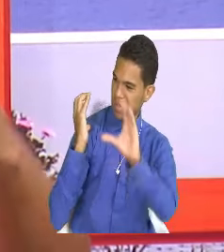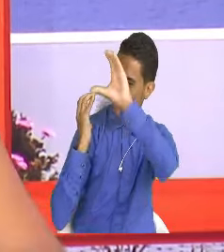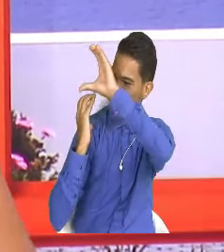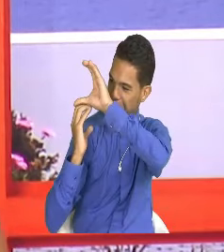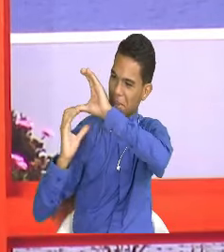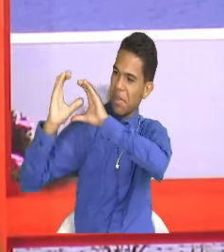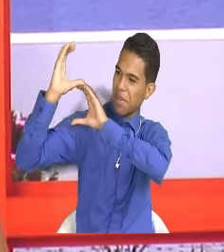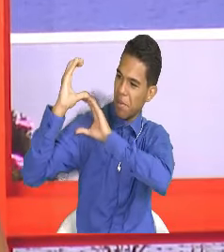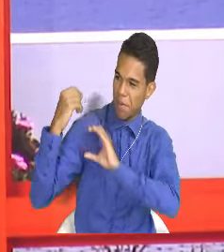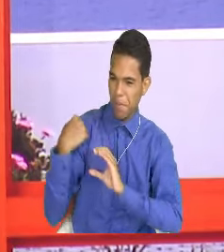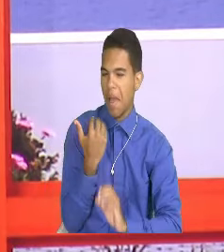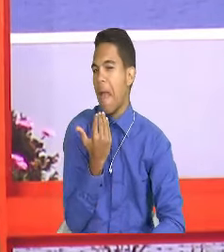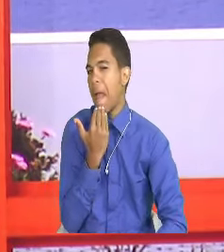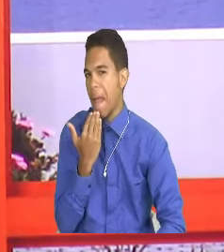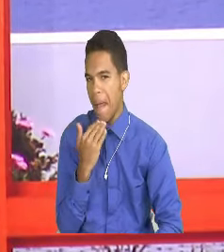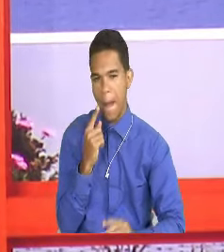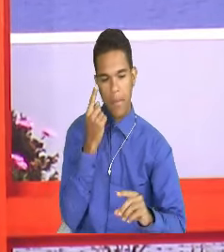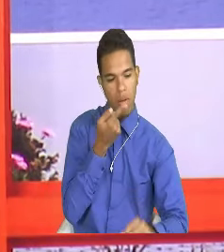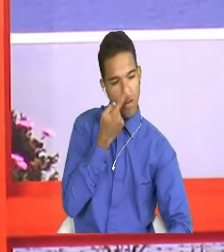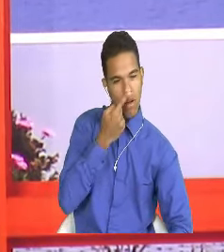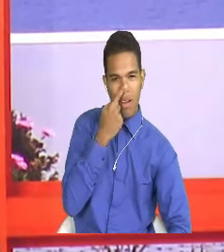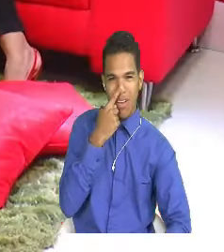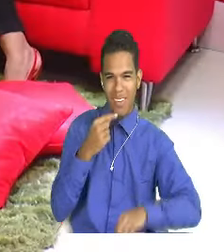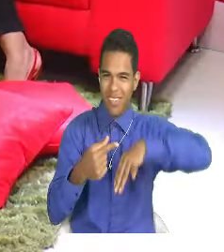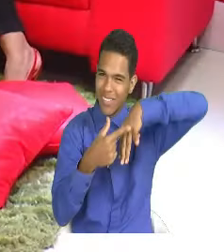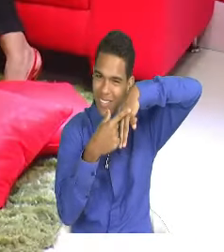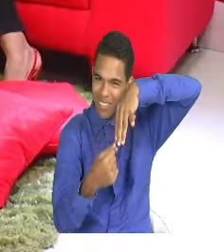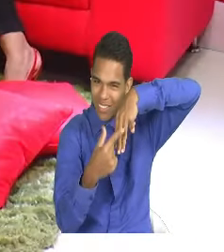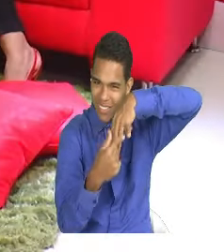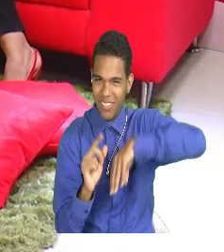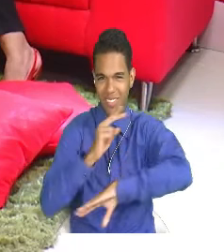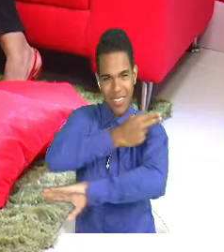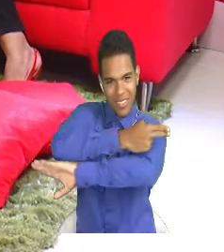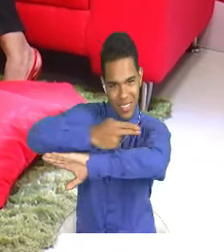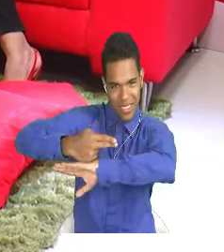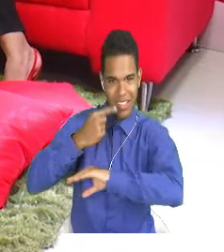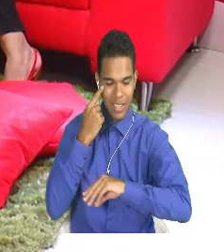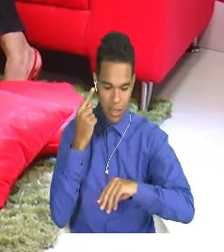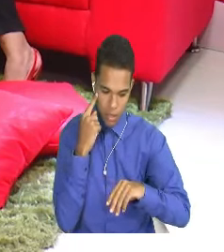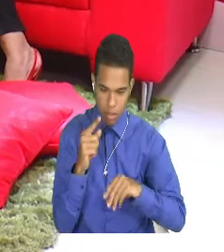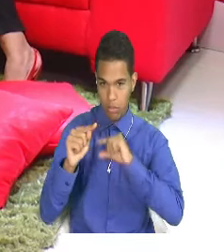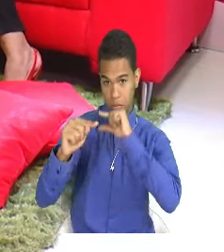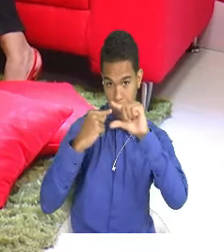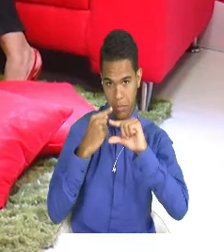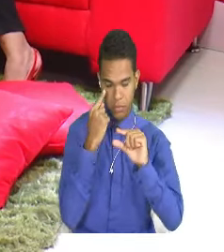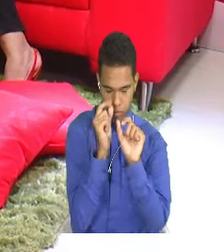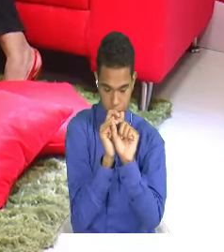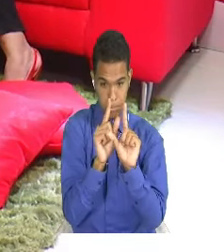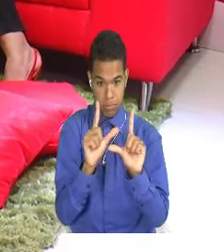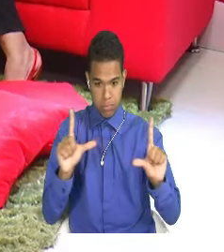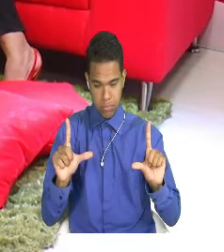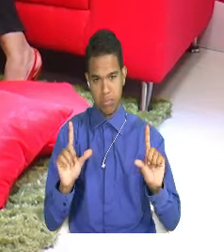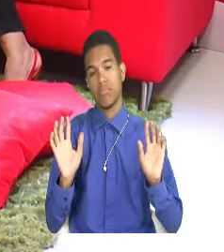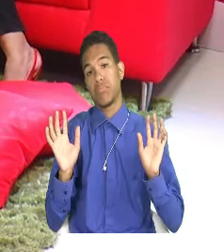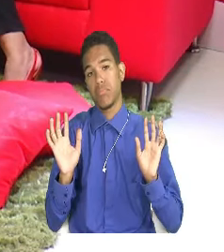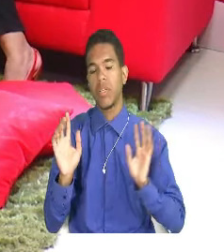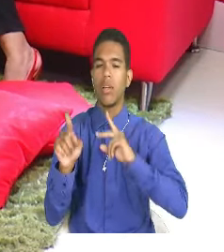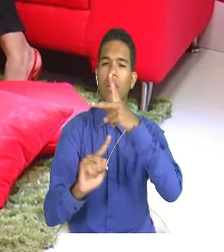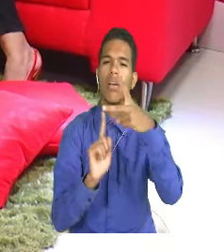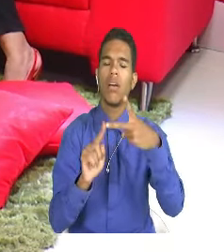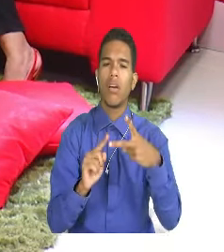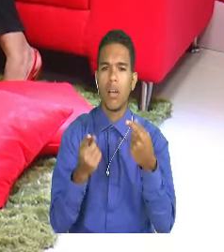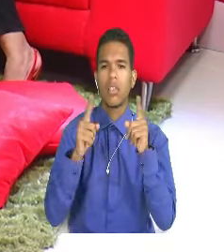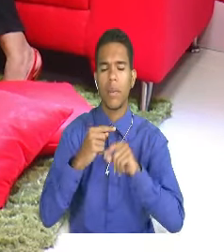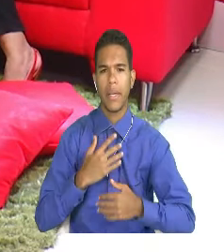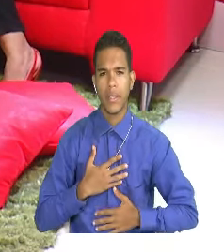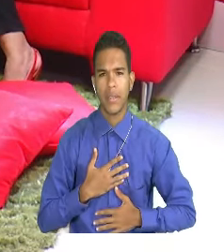pendientes en nuestro correo electrónico o redes sociales también. Otra de las cosas que podemos hacer es la respiración, es muy importante. Dedicar